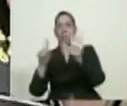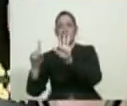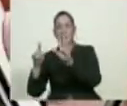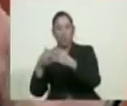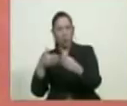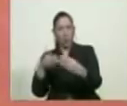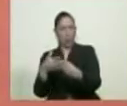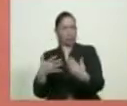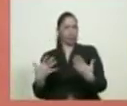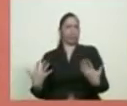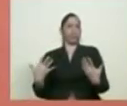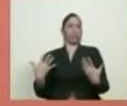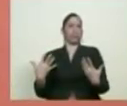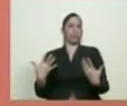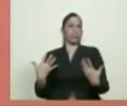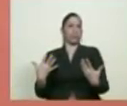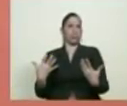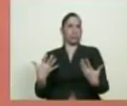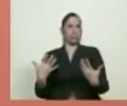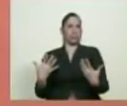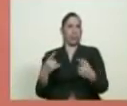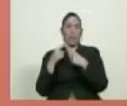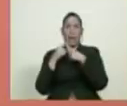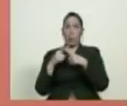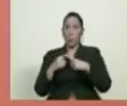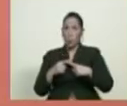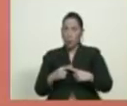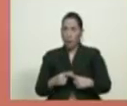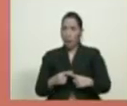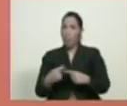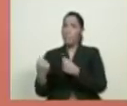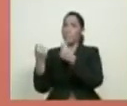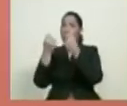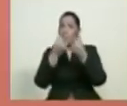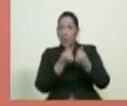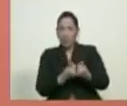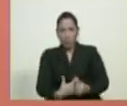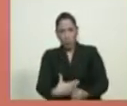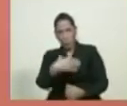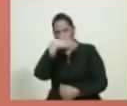0.86 dólares calculado al precio criminal.